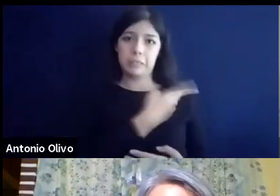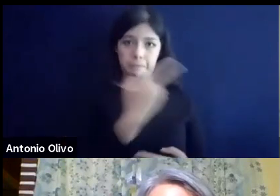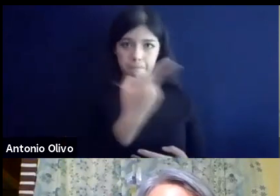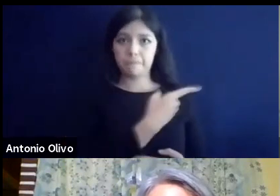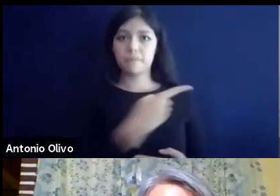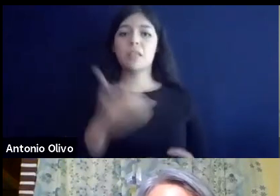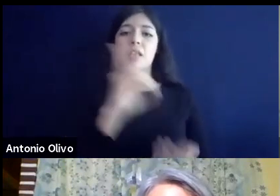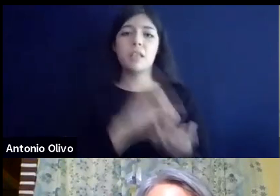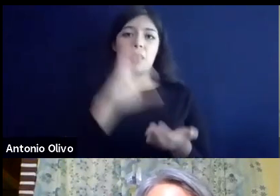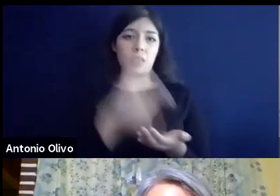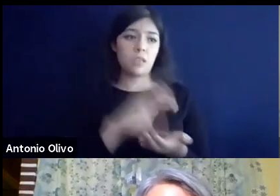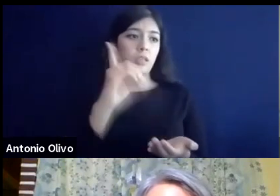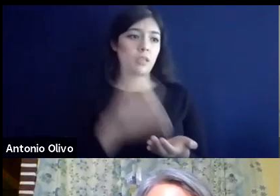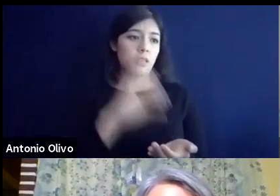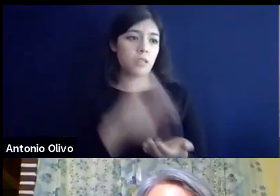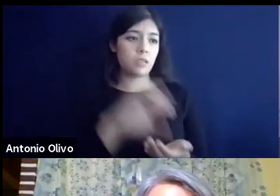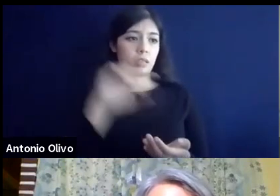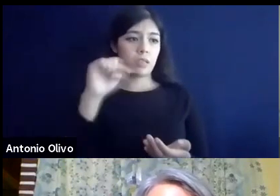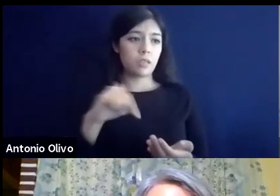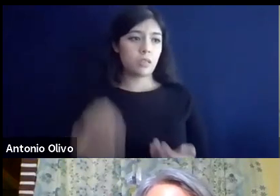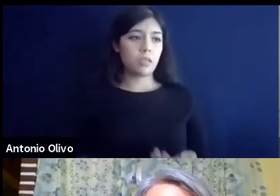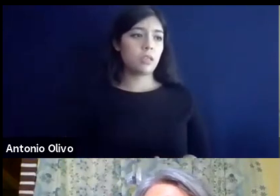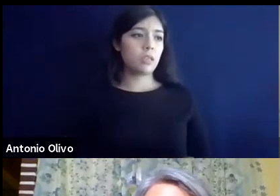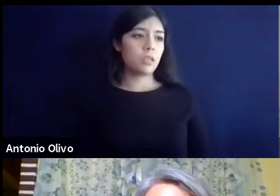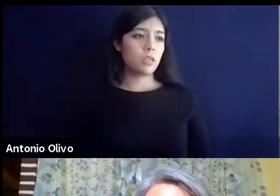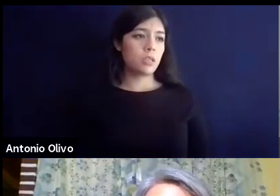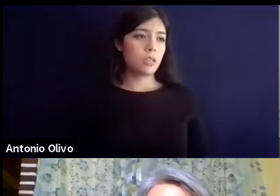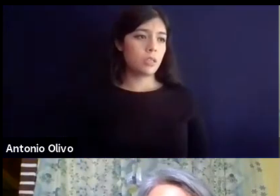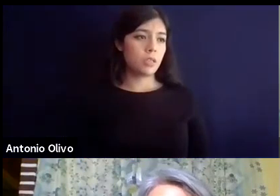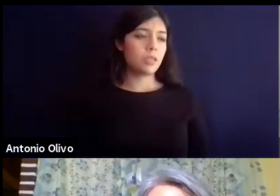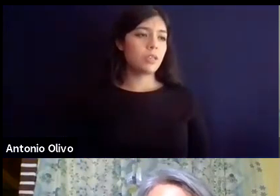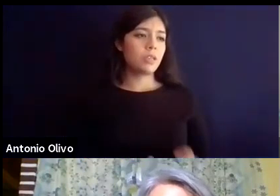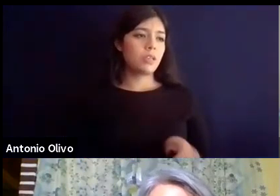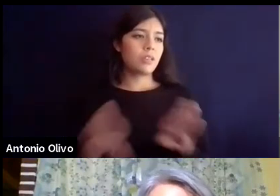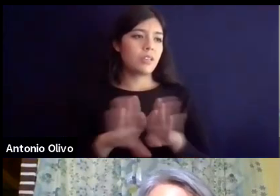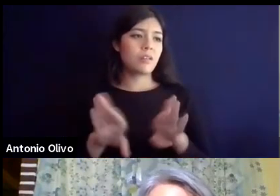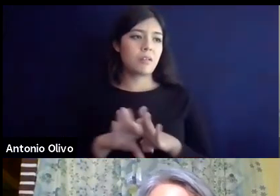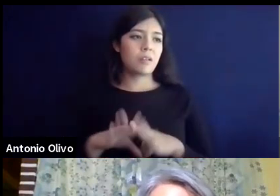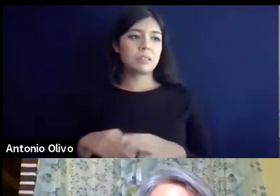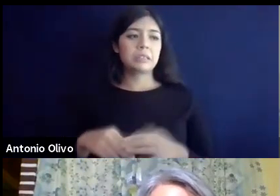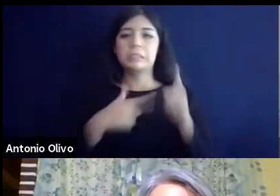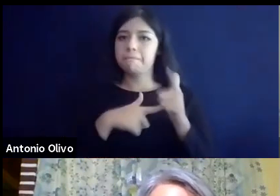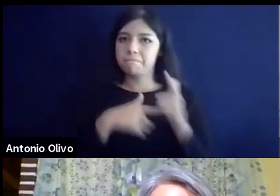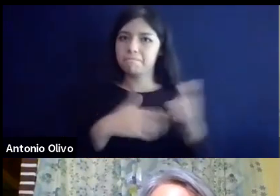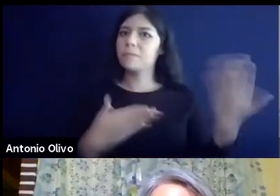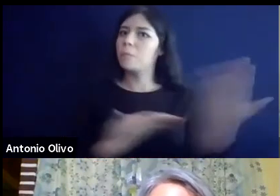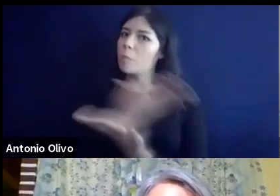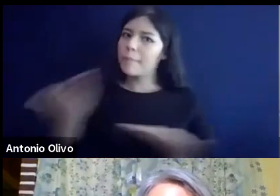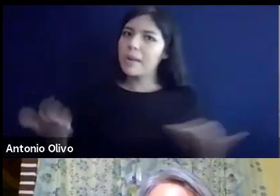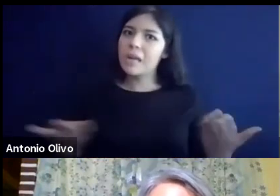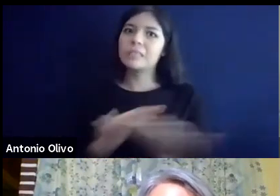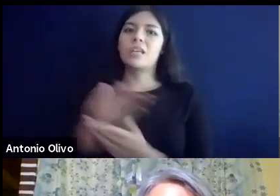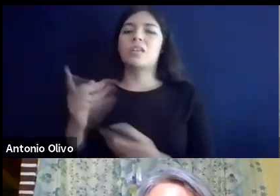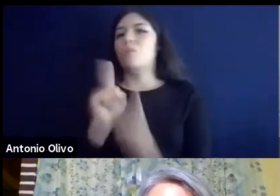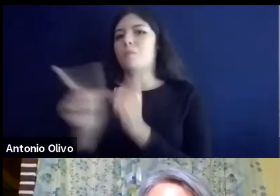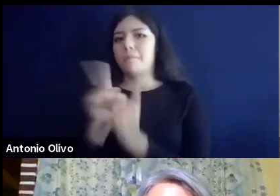aunque diga Antonio que no, pues, pero este activismo o este interés por seguir compartiendo el conocimiento sobre discapacidad